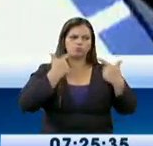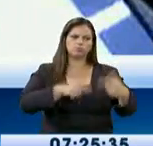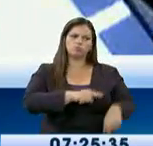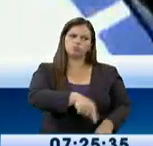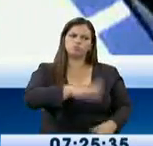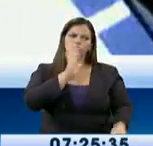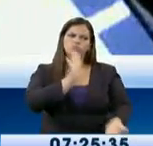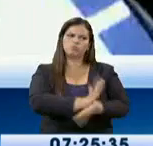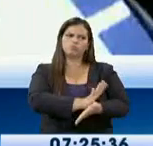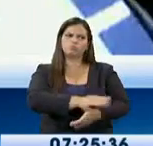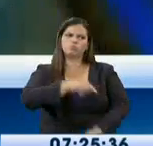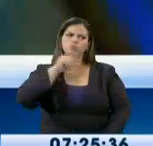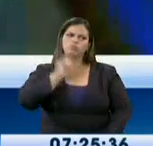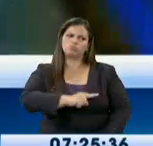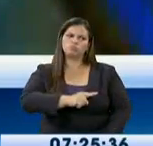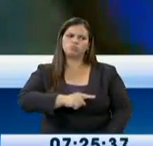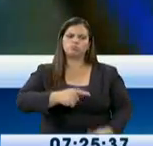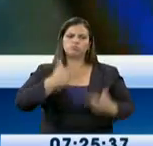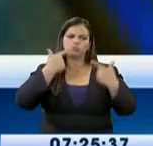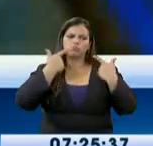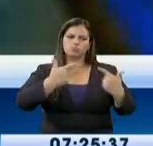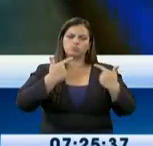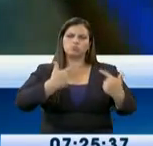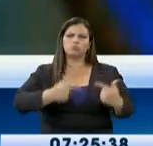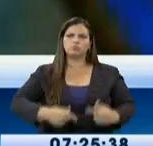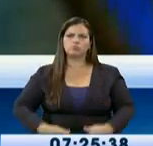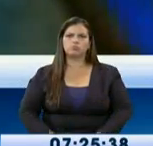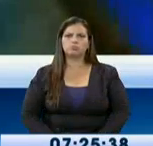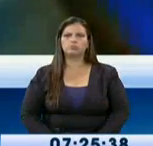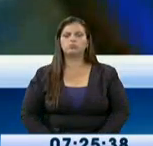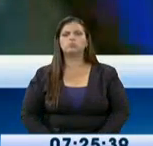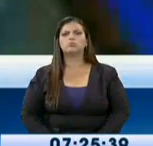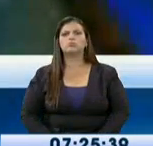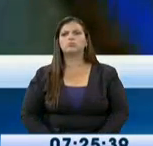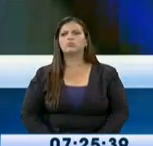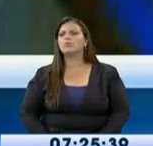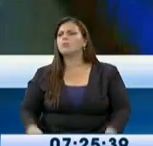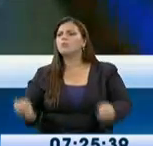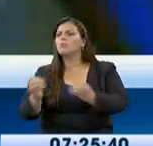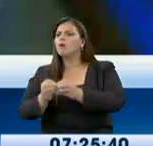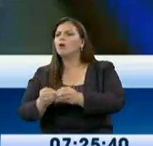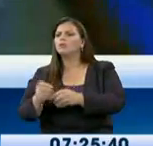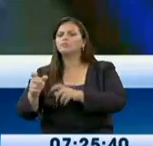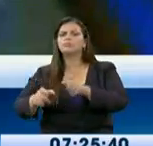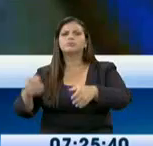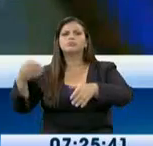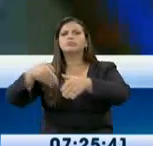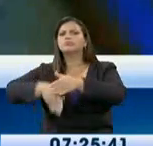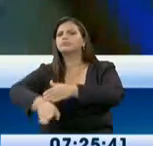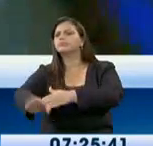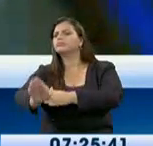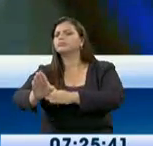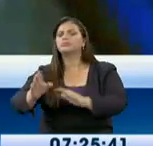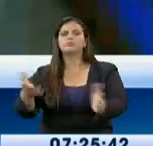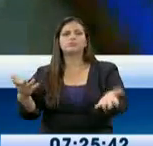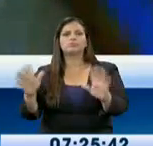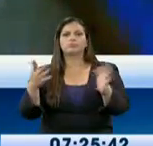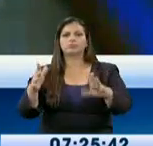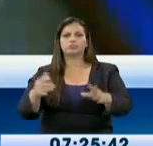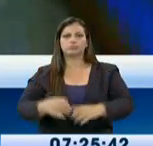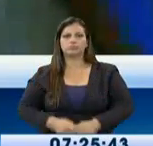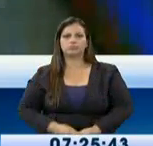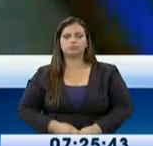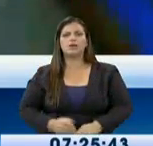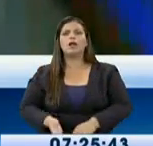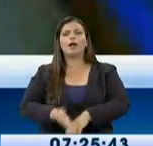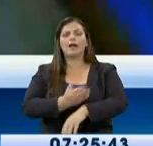movimientos de sus víctimas. Nadie entró porque antes de que yo entrara, había entrado un cliente a cancelar. Entonces ellos ya no estaban monitoreando de afuera